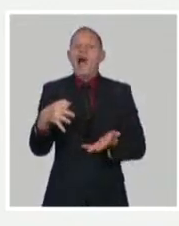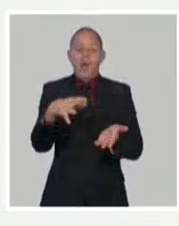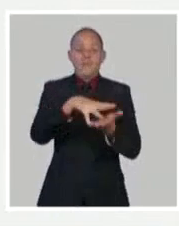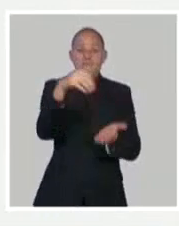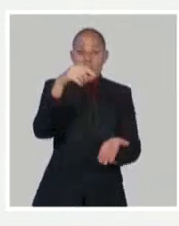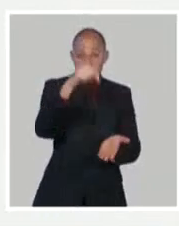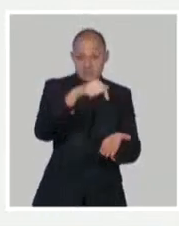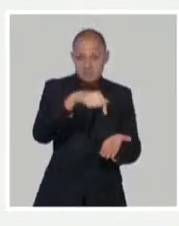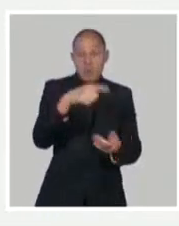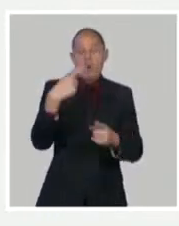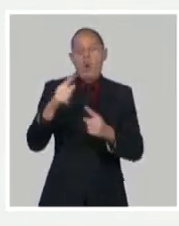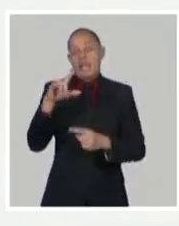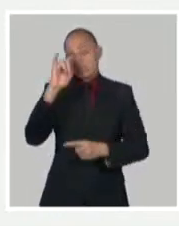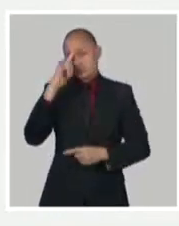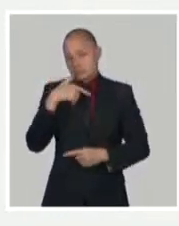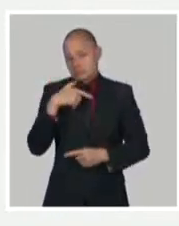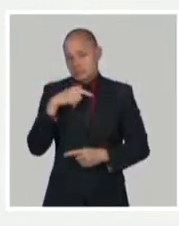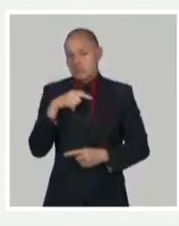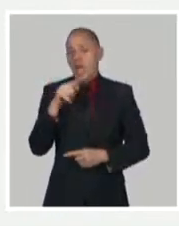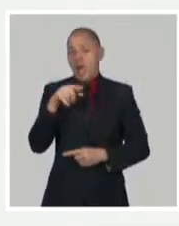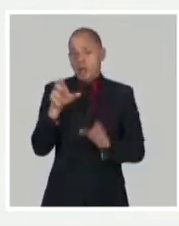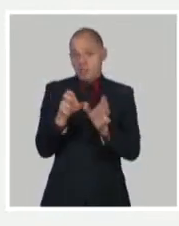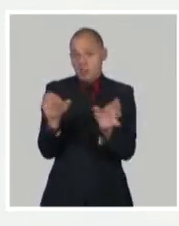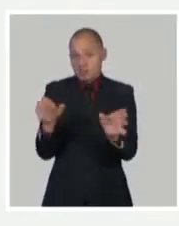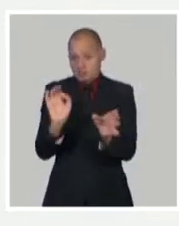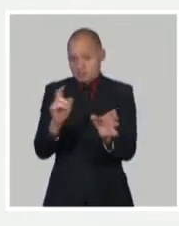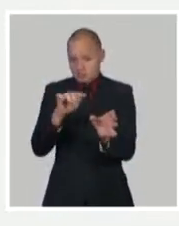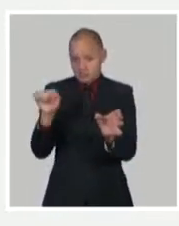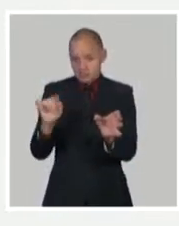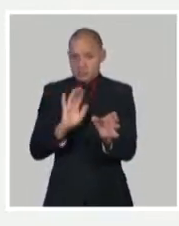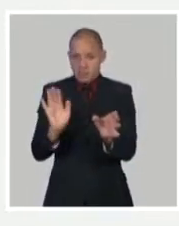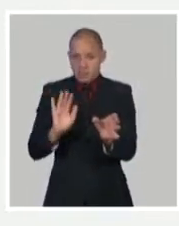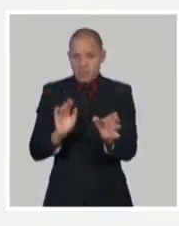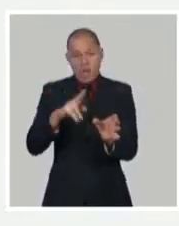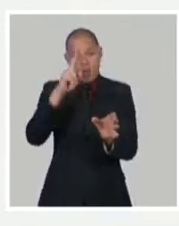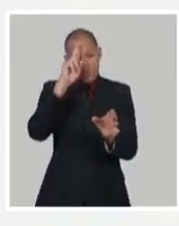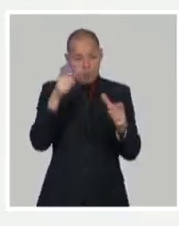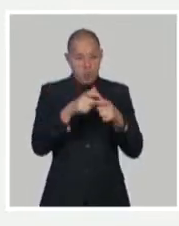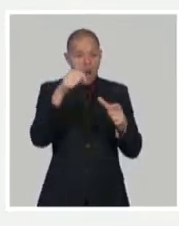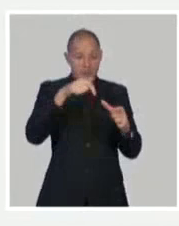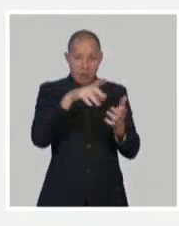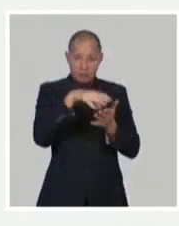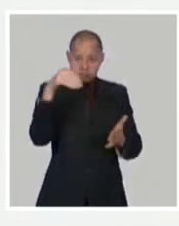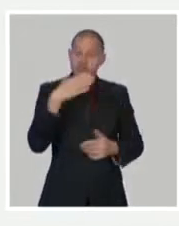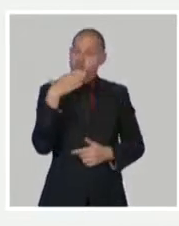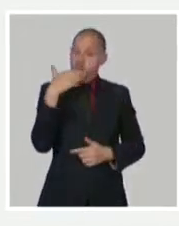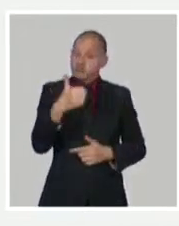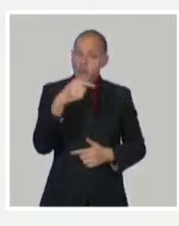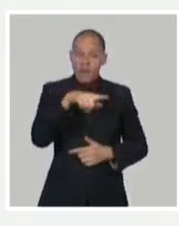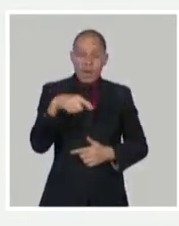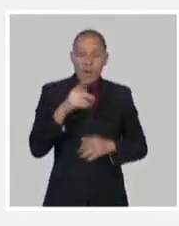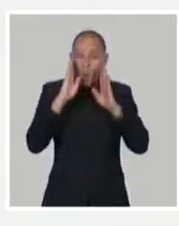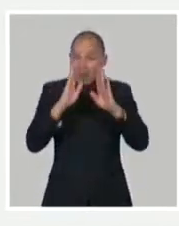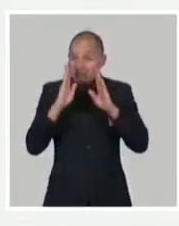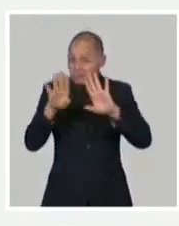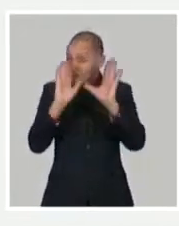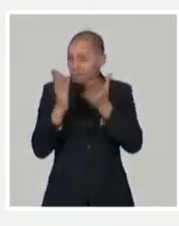abril, que bueno, como área de atención primaria ha tenido una extraordinaria capacidad en realizar este ensayo.